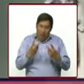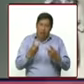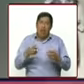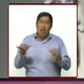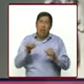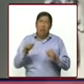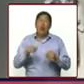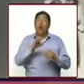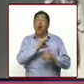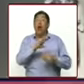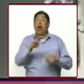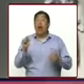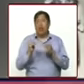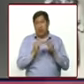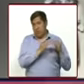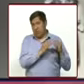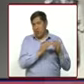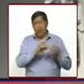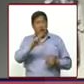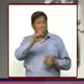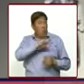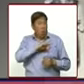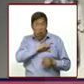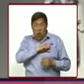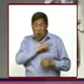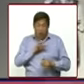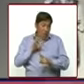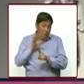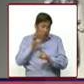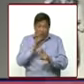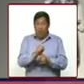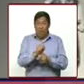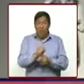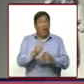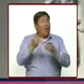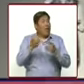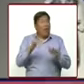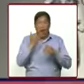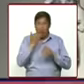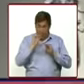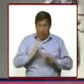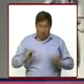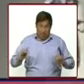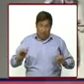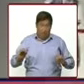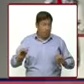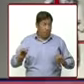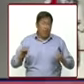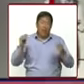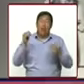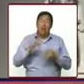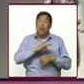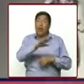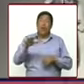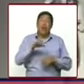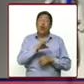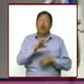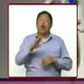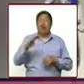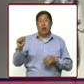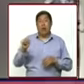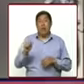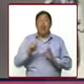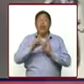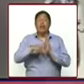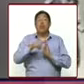esta manera es como la policía lograron identificar que ya las menores de edad se encontraban en Cochabamba. Finalmente